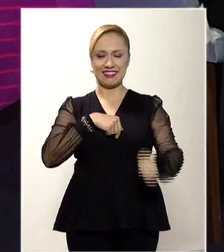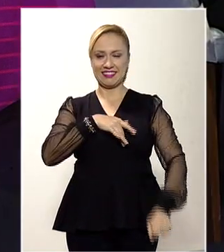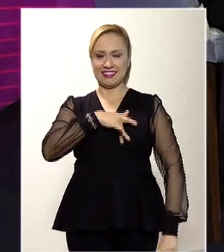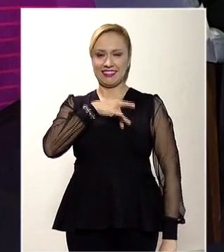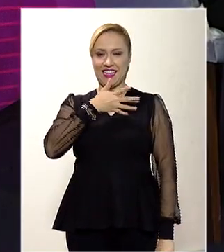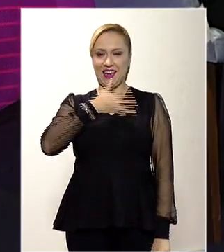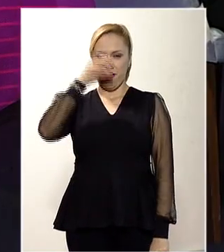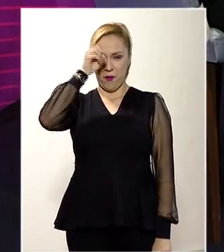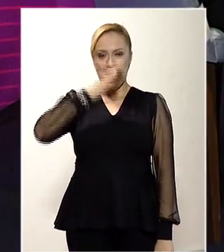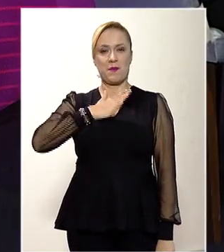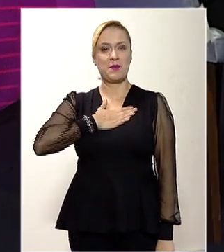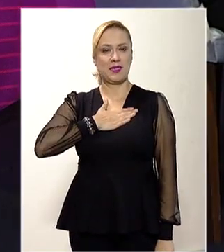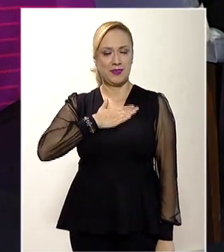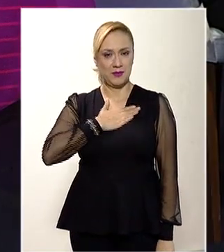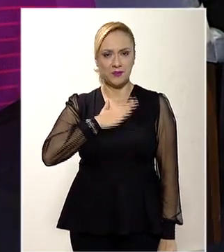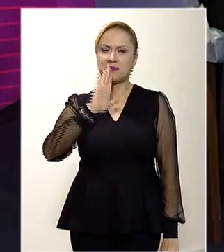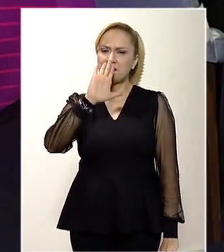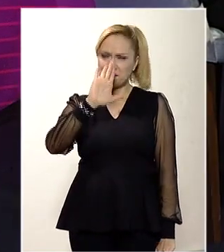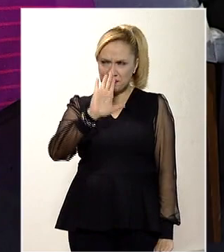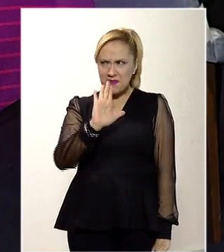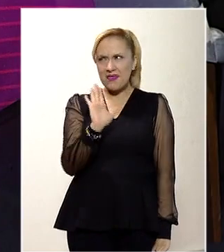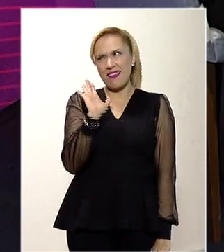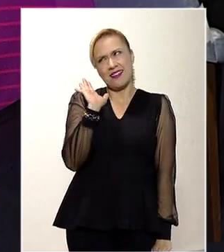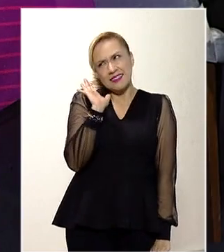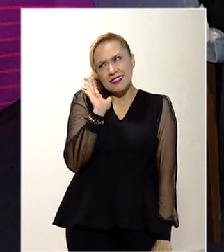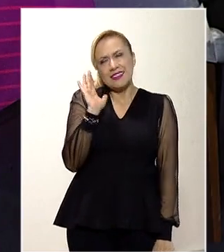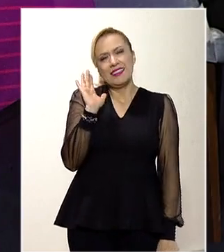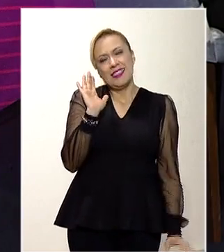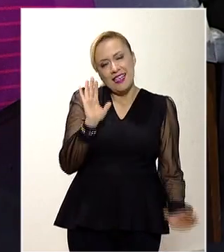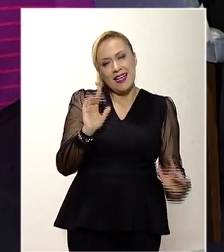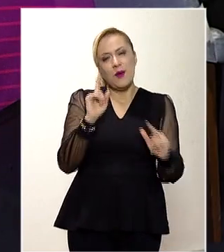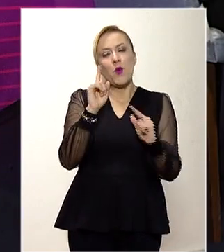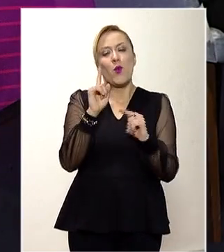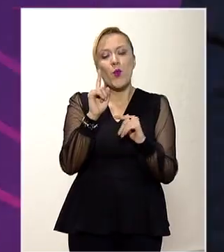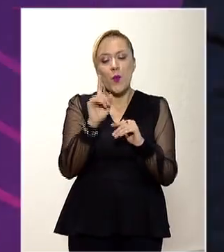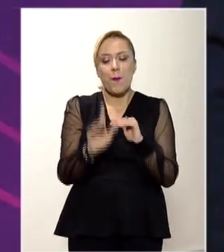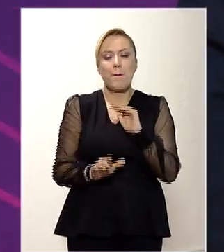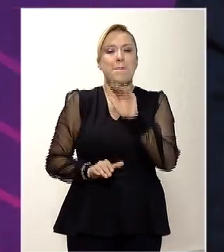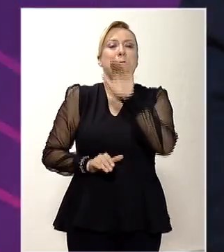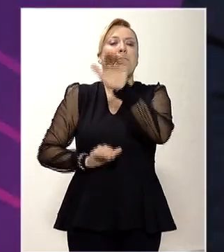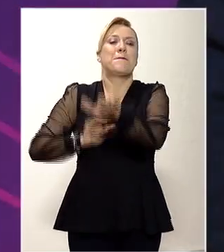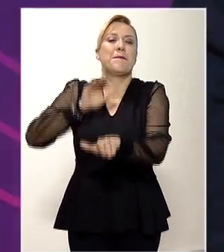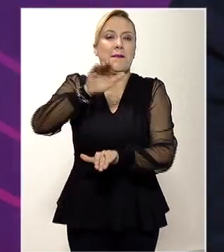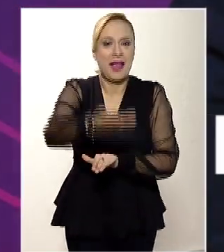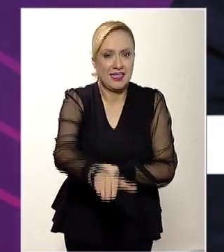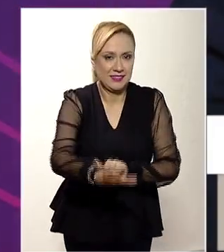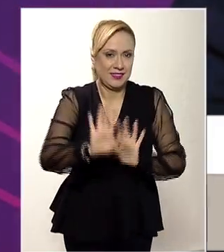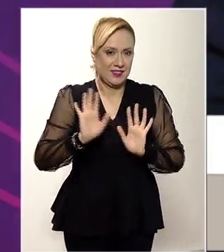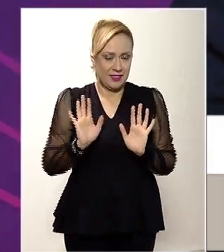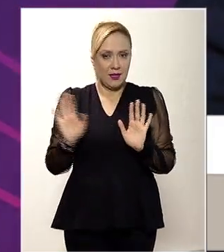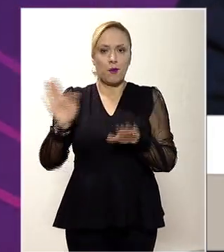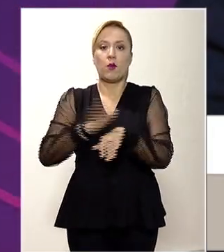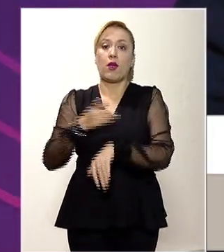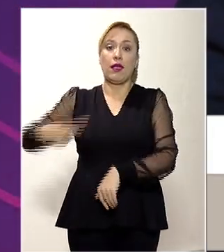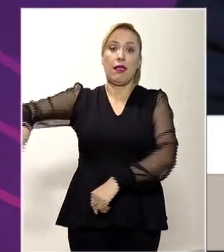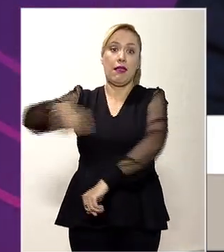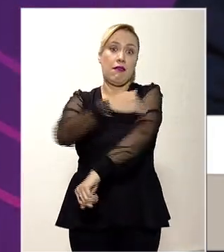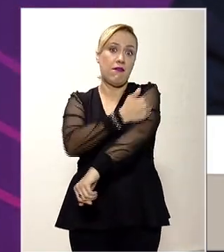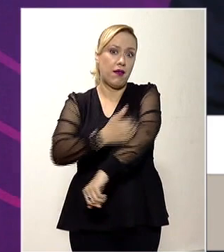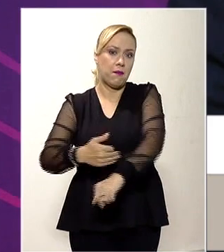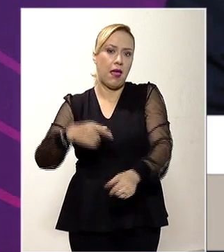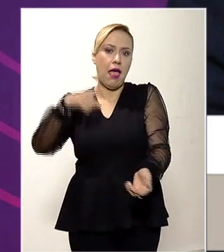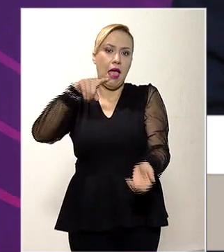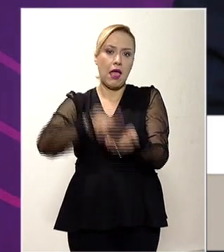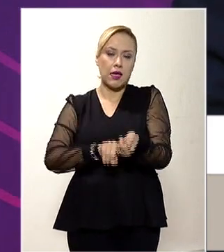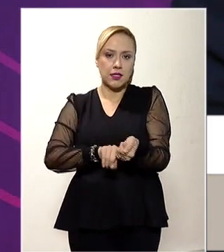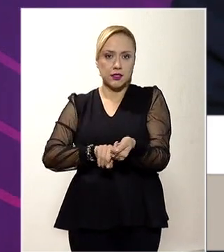sentido de que, digamos, las familias, porque al final son las familias quienes impulsan o están detrás